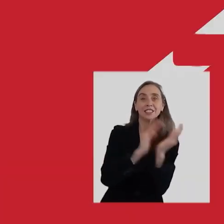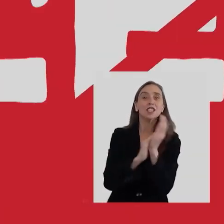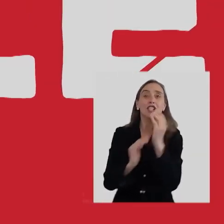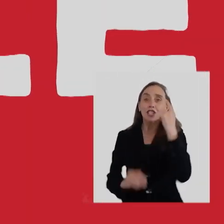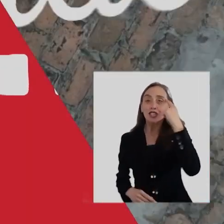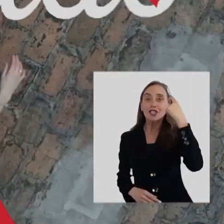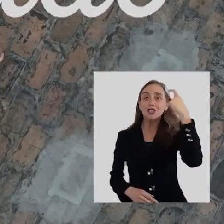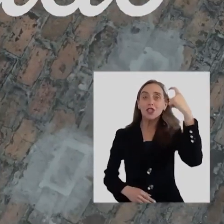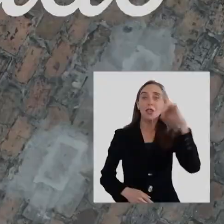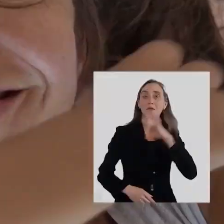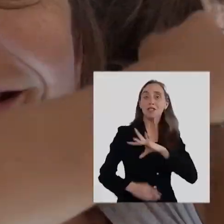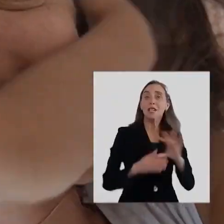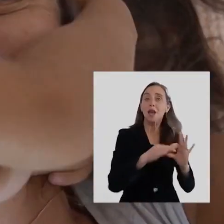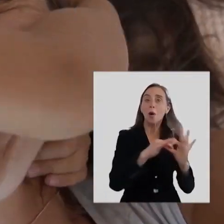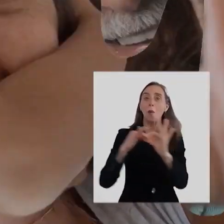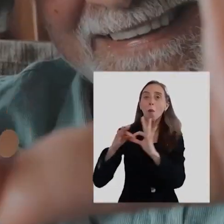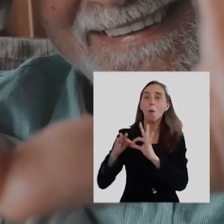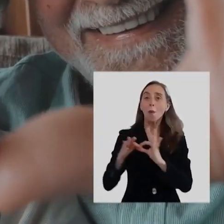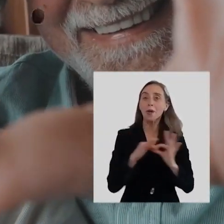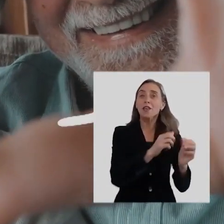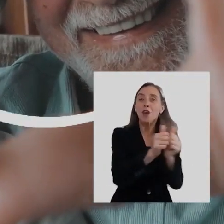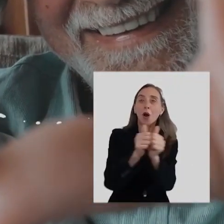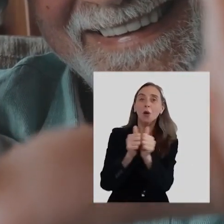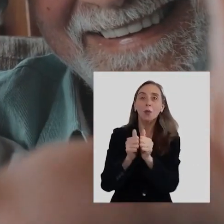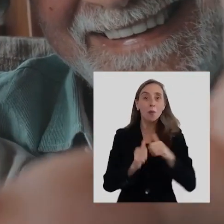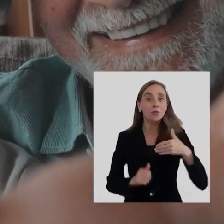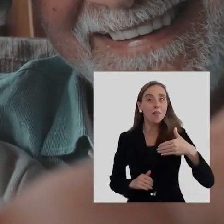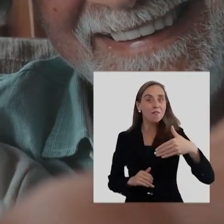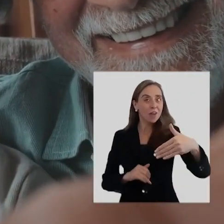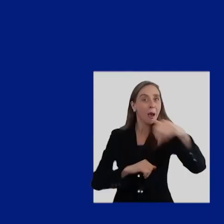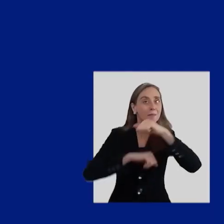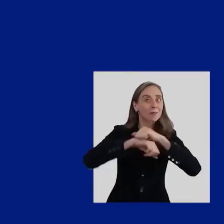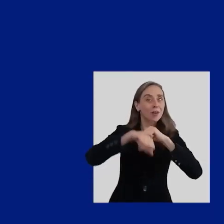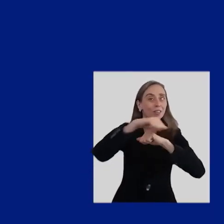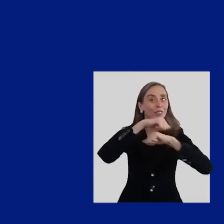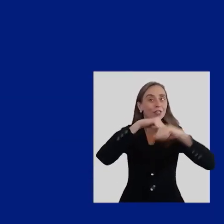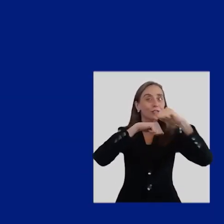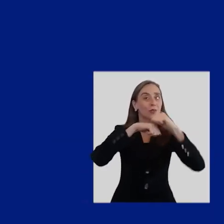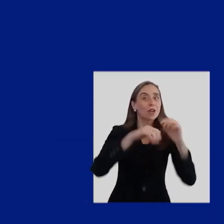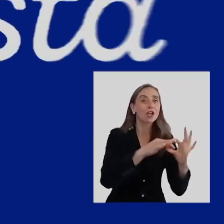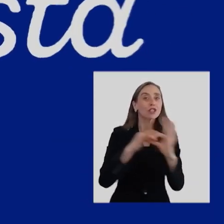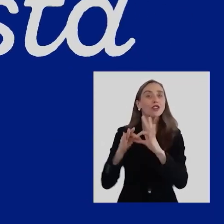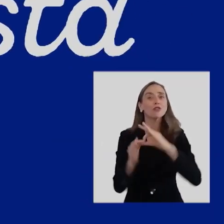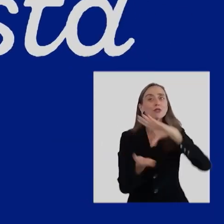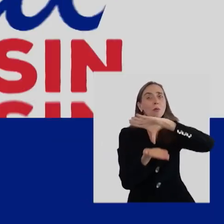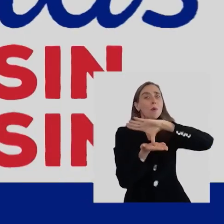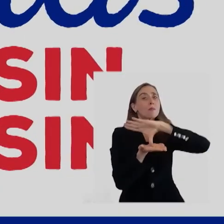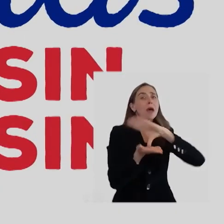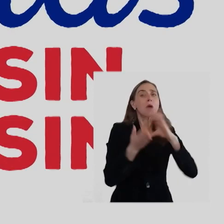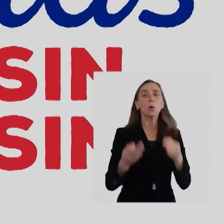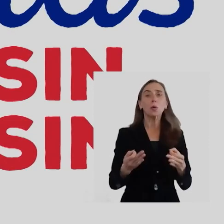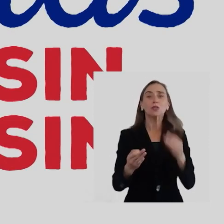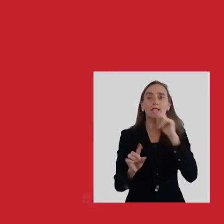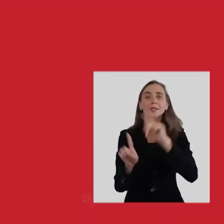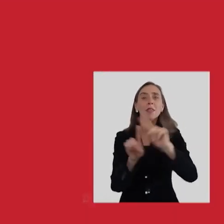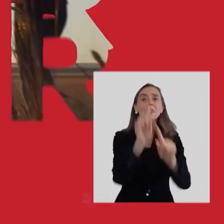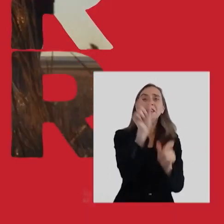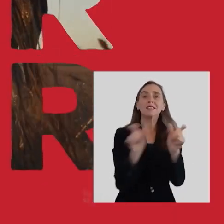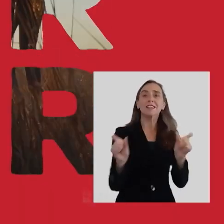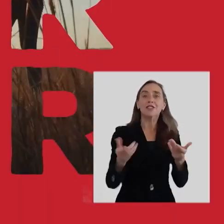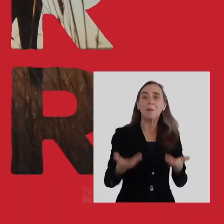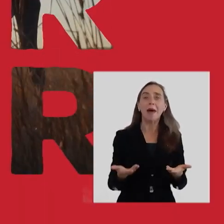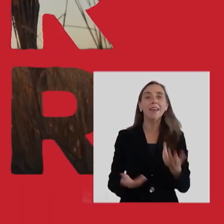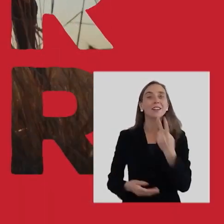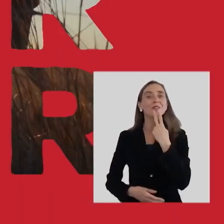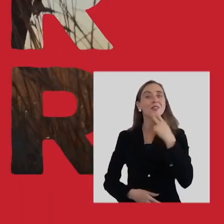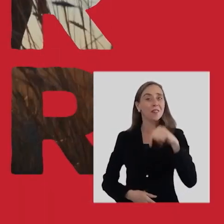Soñamos un Chile unido que juntos vamos a construir. Nos une una patria justa sin diferencias para